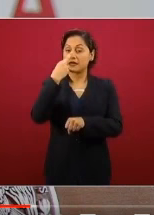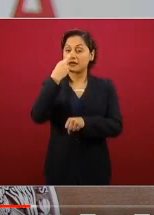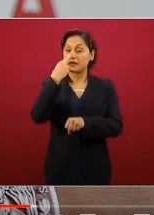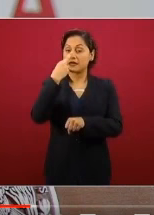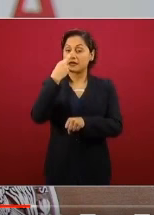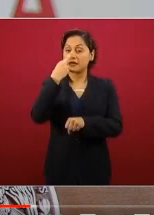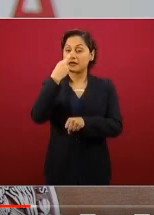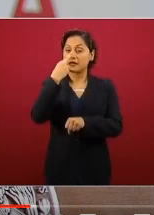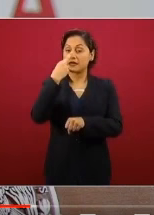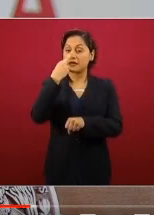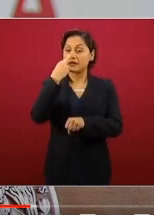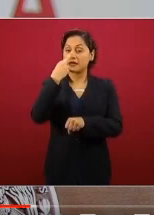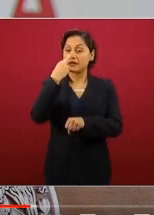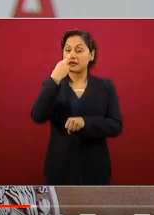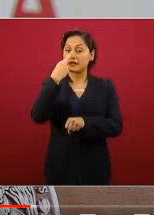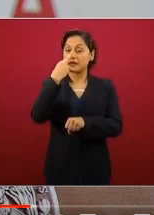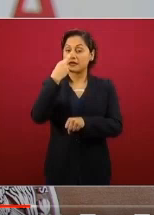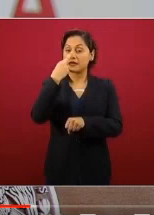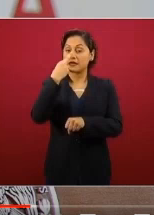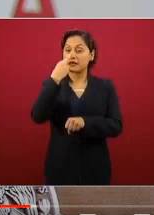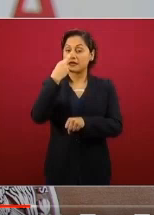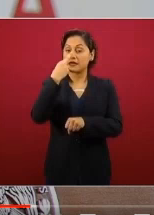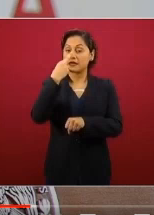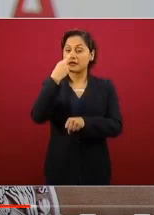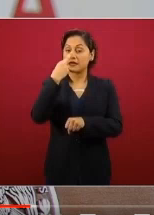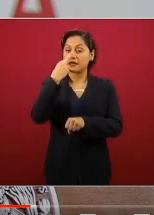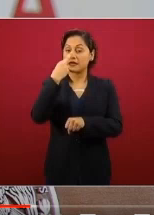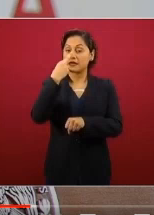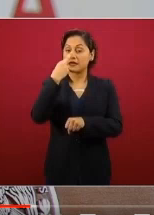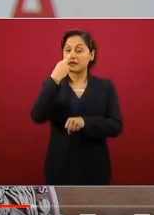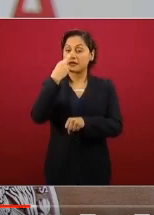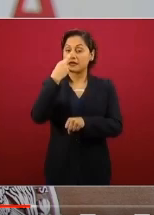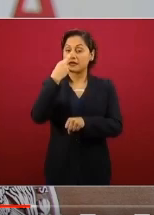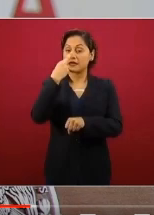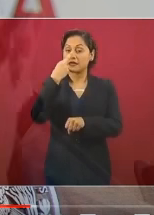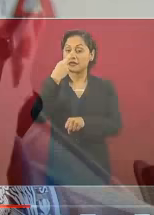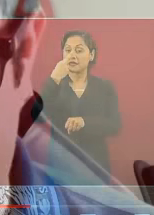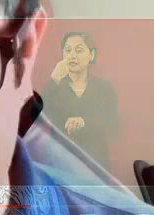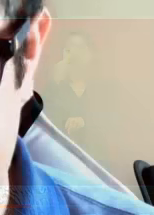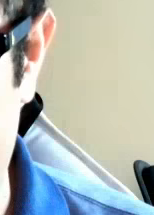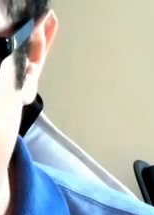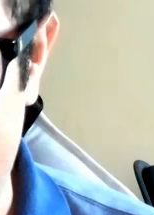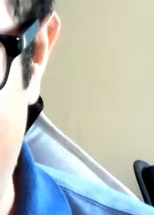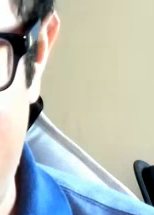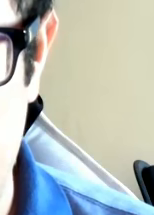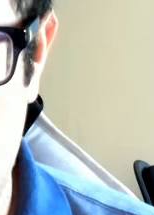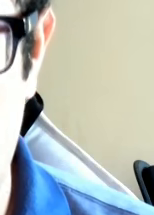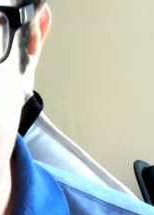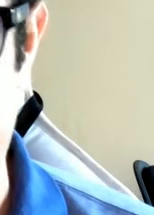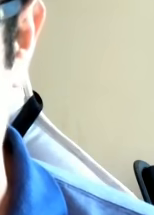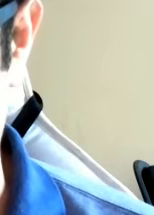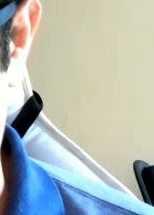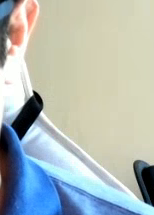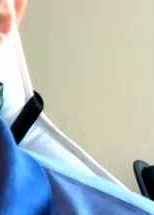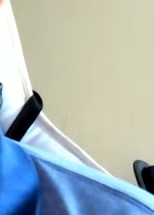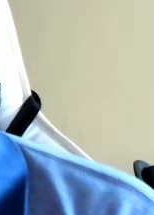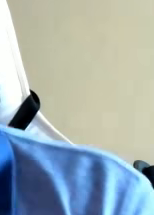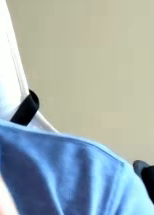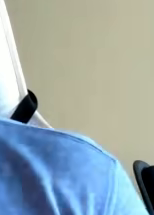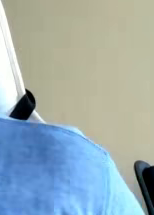entonces señala bueno que finalmente la unidad de la indiferencia no está entrando todavía porque la fiscalía no lo ha solicitado